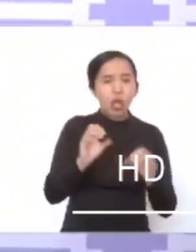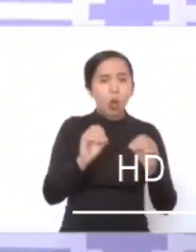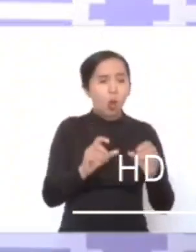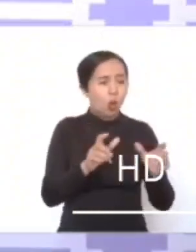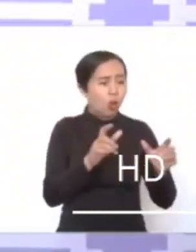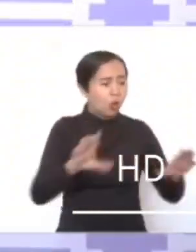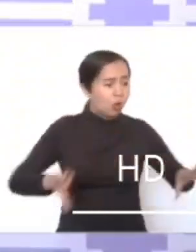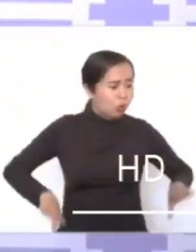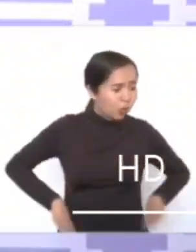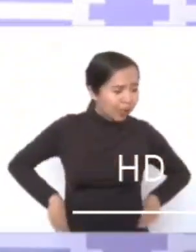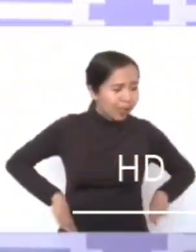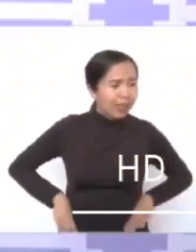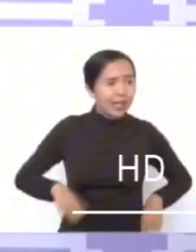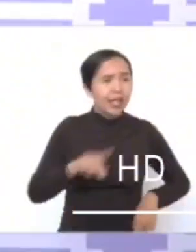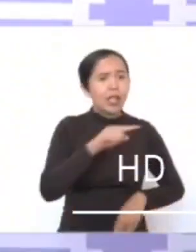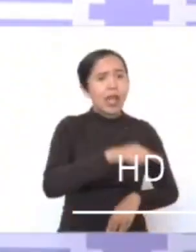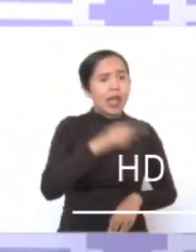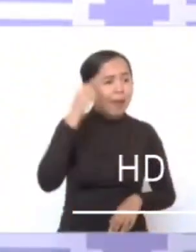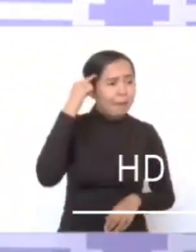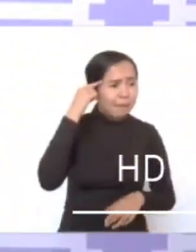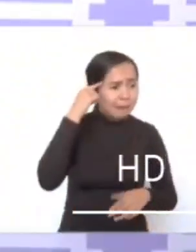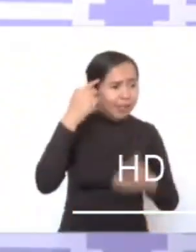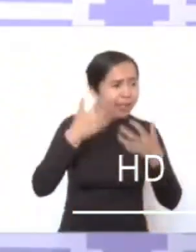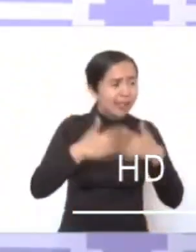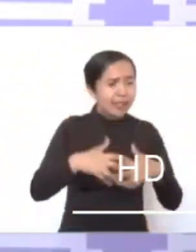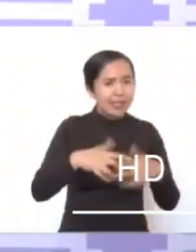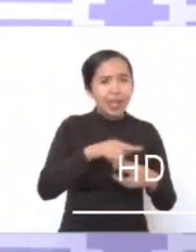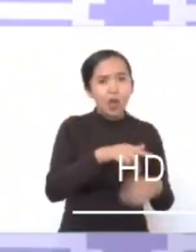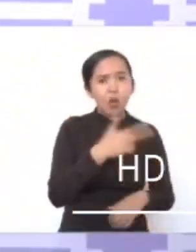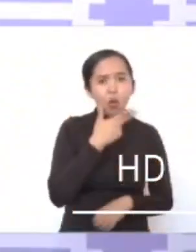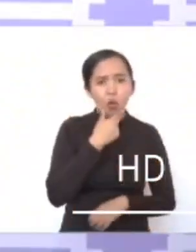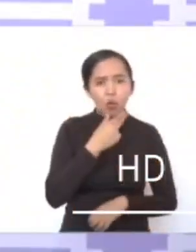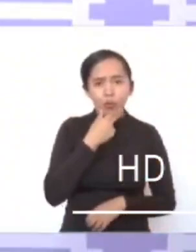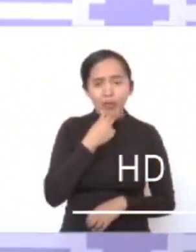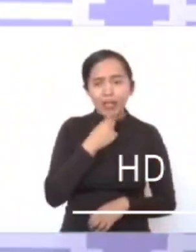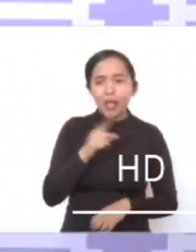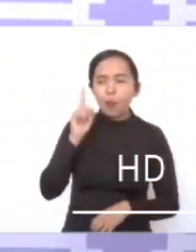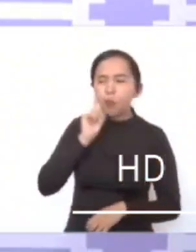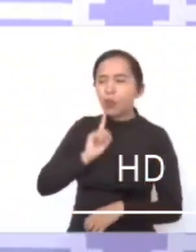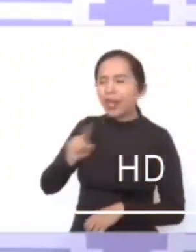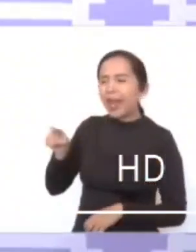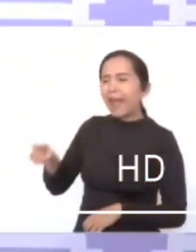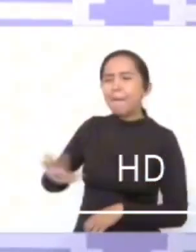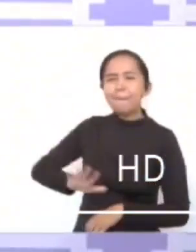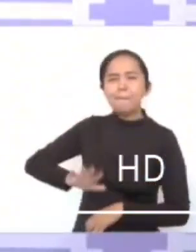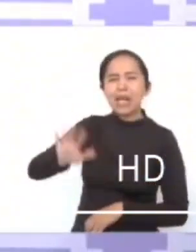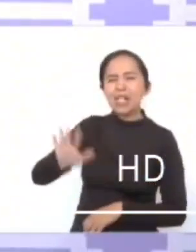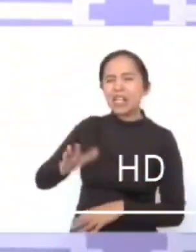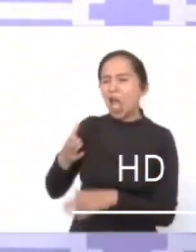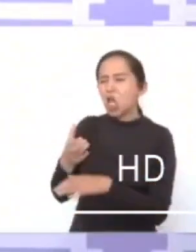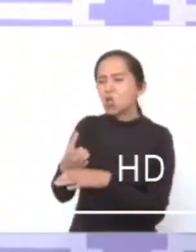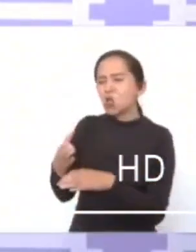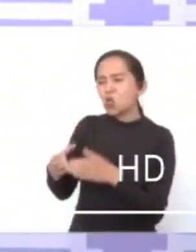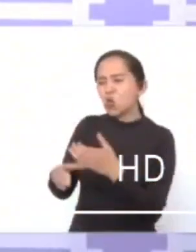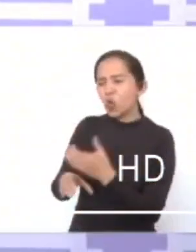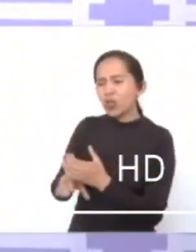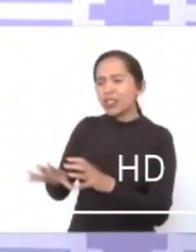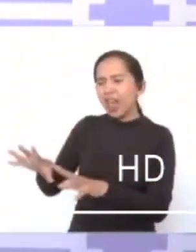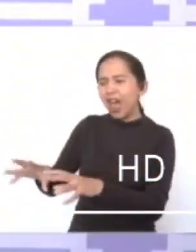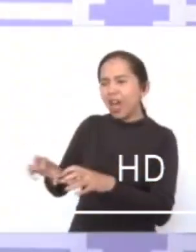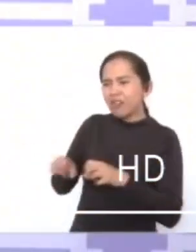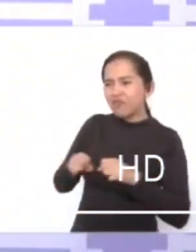la forma de pensar de los hombres, y siguen viendo a las mujeres como un objeto del que se pueden